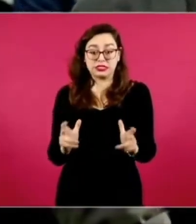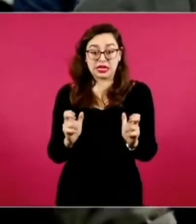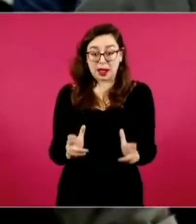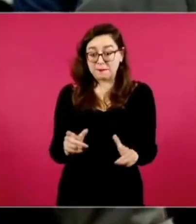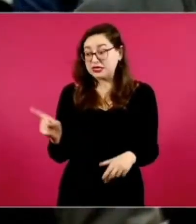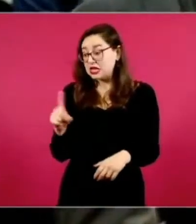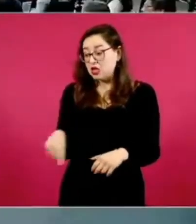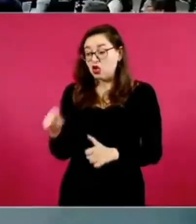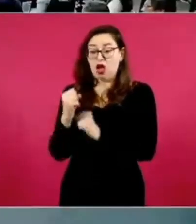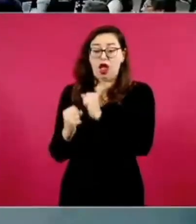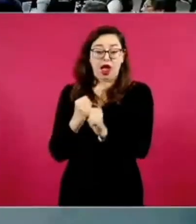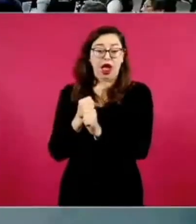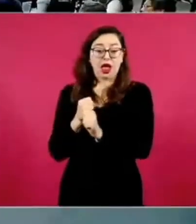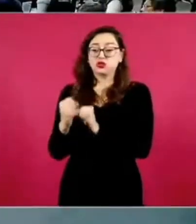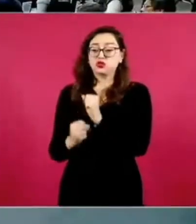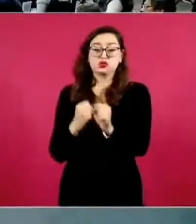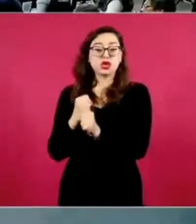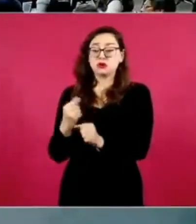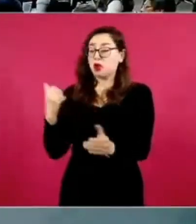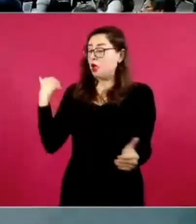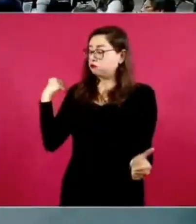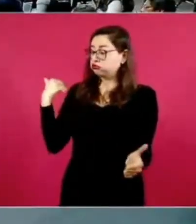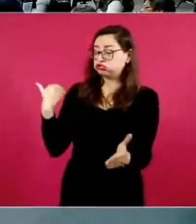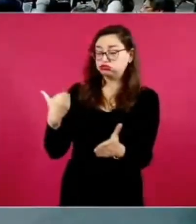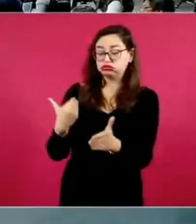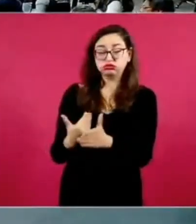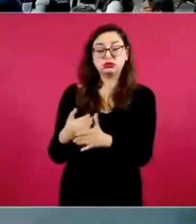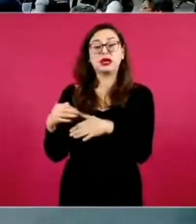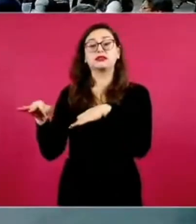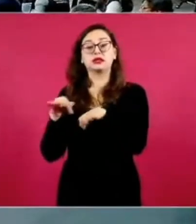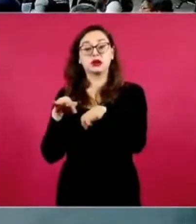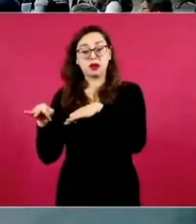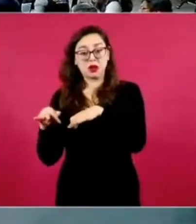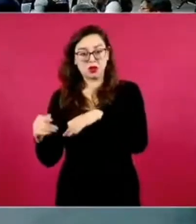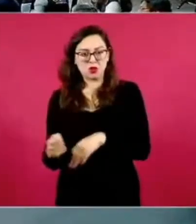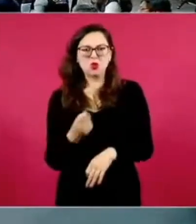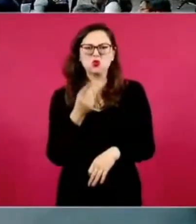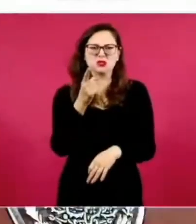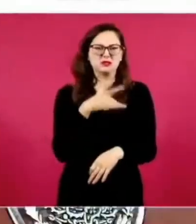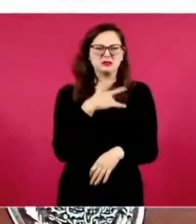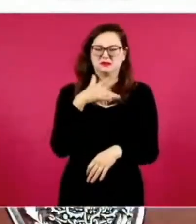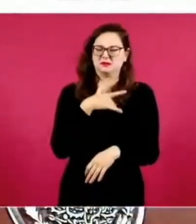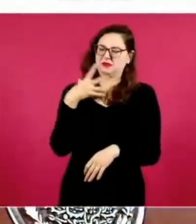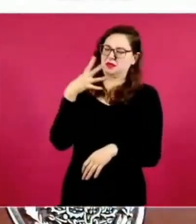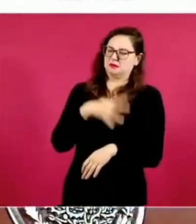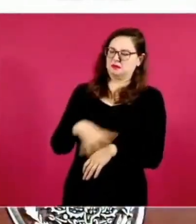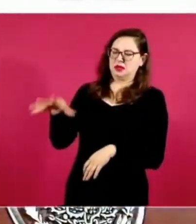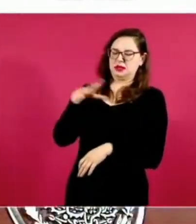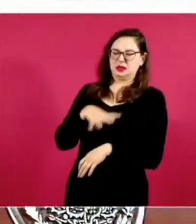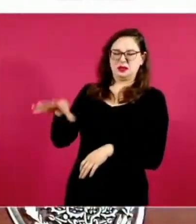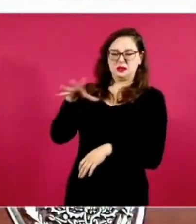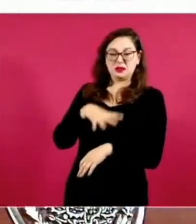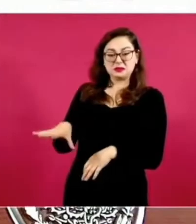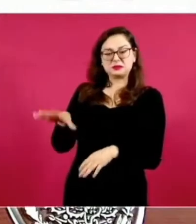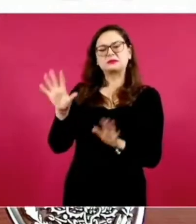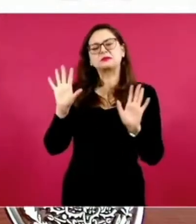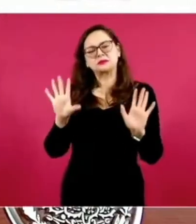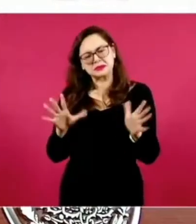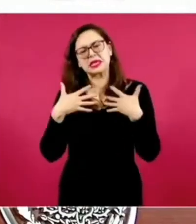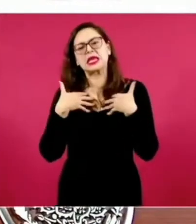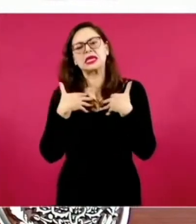décadas trabajando estas organizaciones. Entiendo que usted tiene su prejuicio con estas organizaciones, es algo que